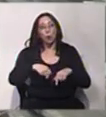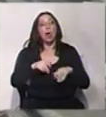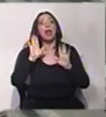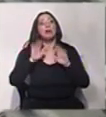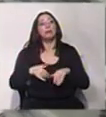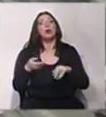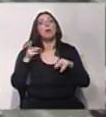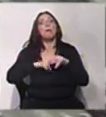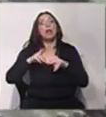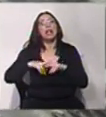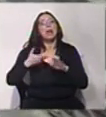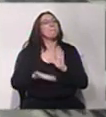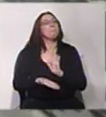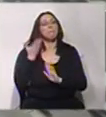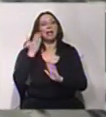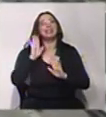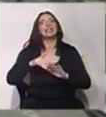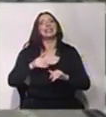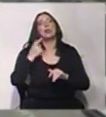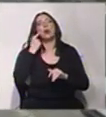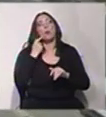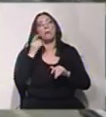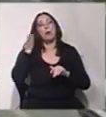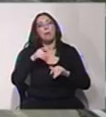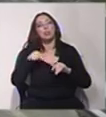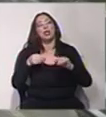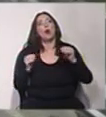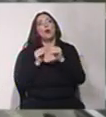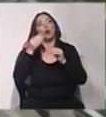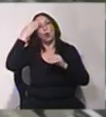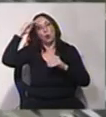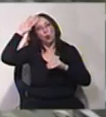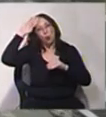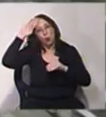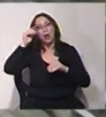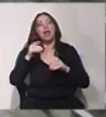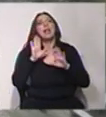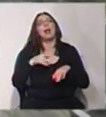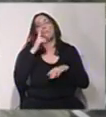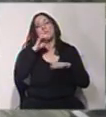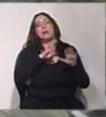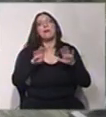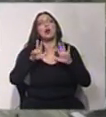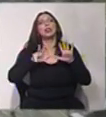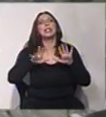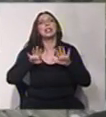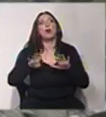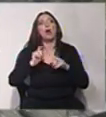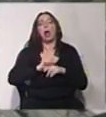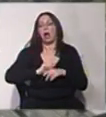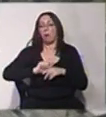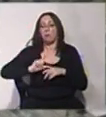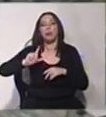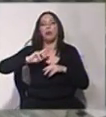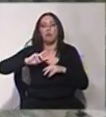mortalidad por suicidio más elevada del continente junto con Cuba, observándose a partir del año 1989 un aumento constante